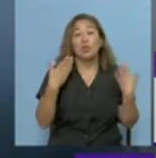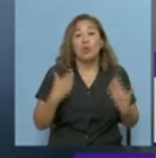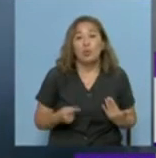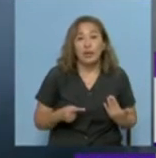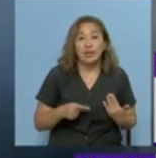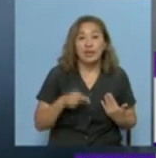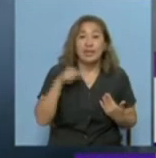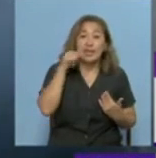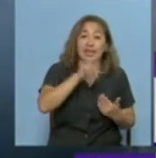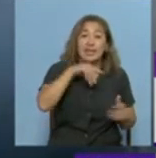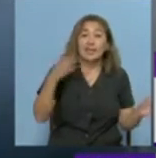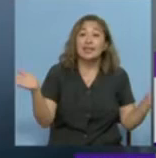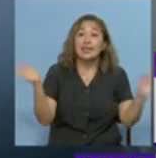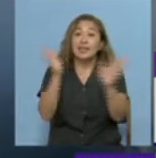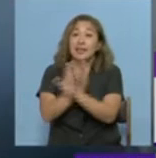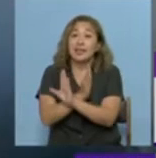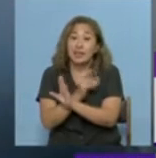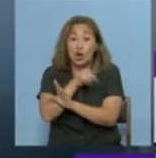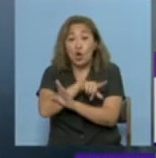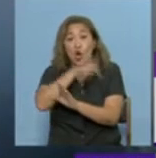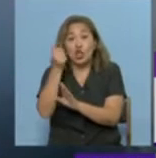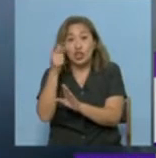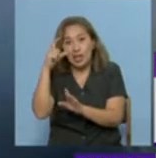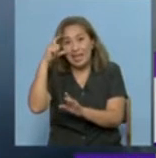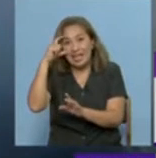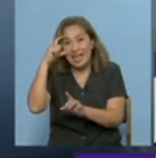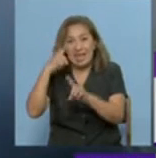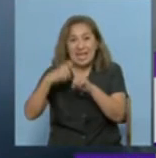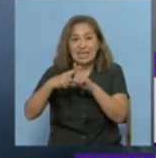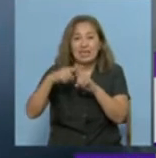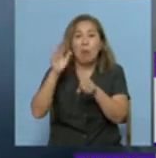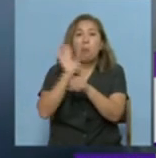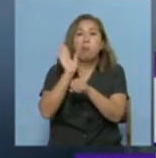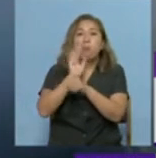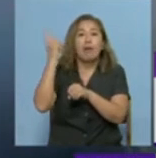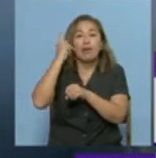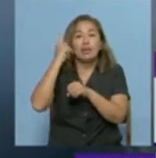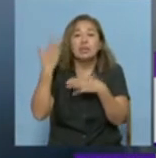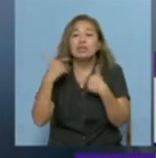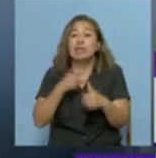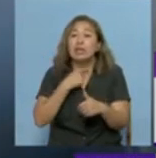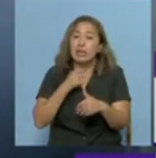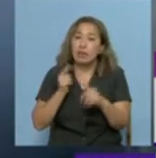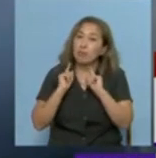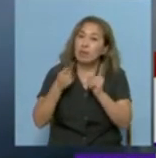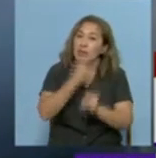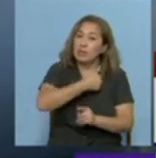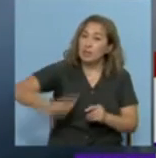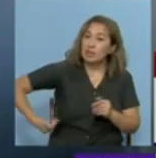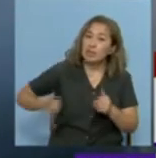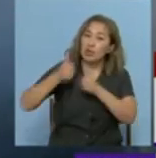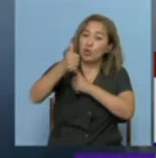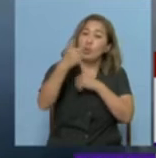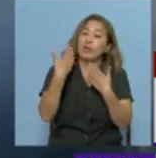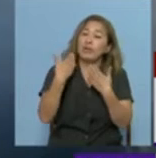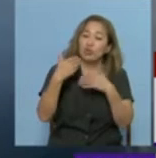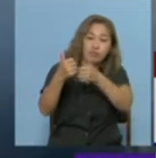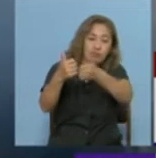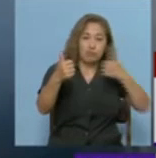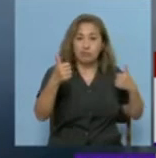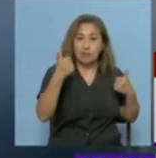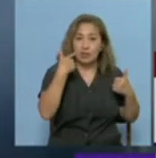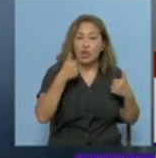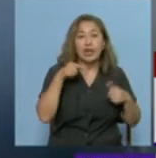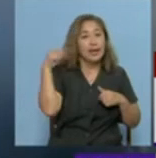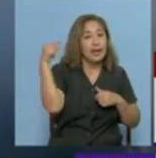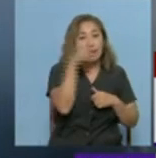si la expresidenta toma la decisión de ser candidata, pero en términos generales le diría que